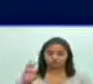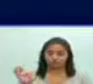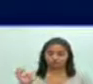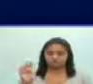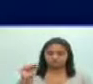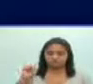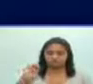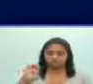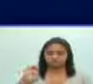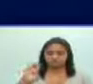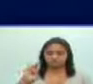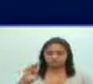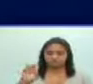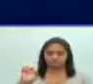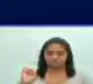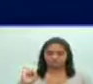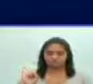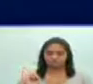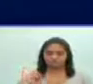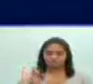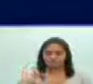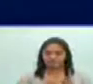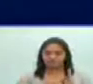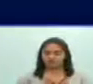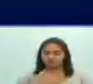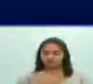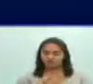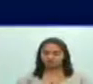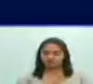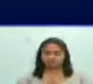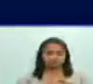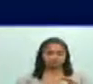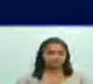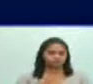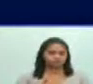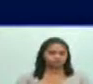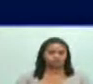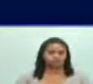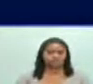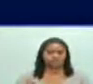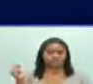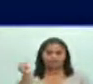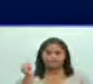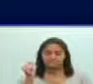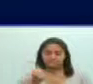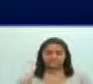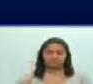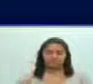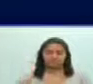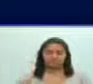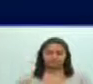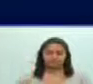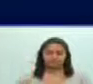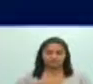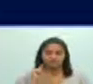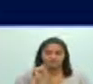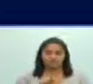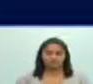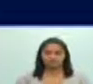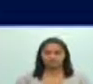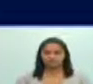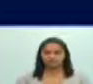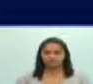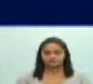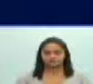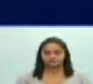ellos realizan. Entonces, el primer pronombre que tenemos en el texto es este. Este, que es un pronombre